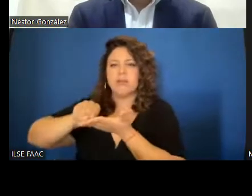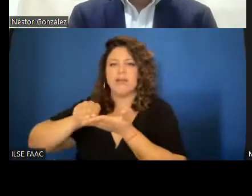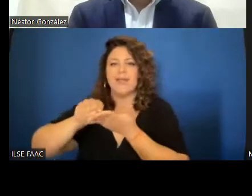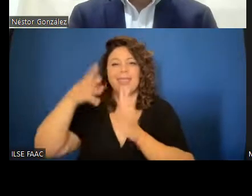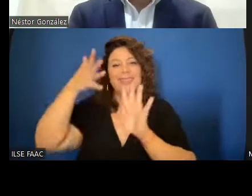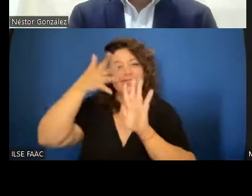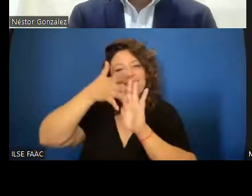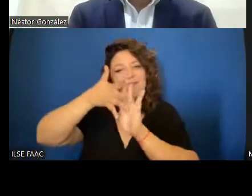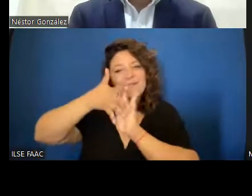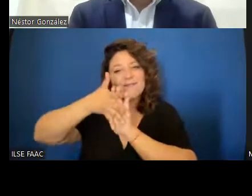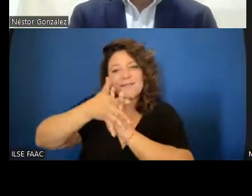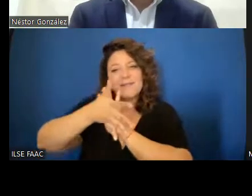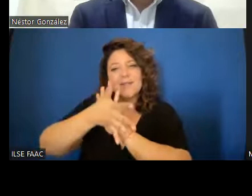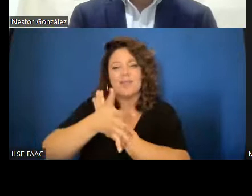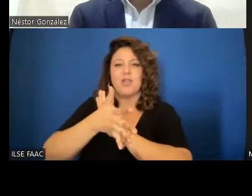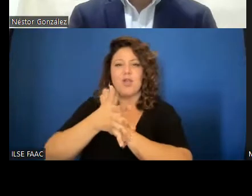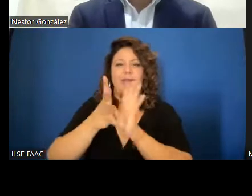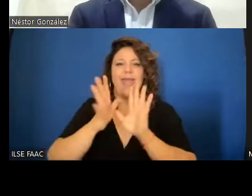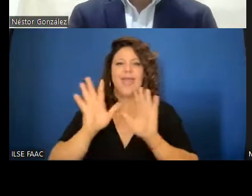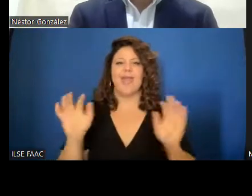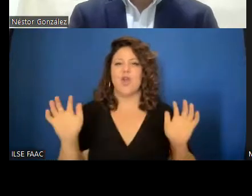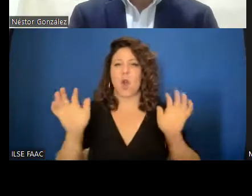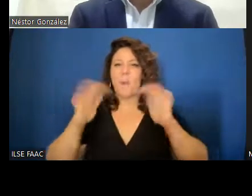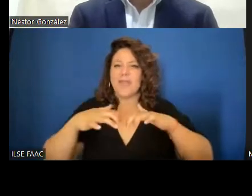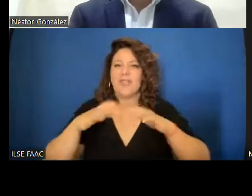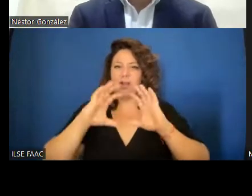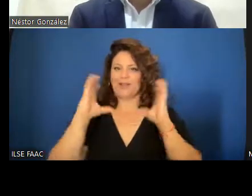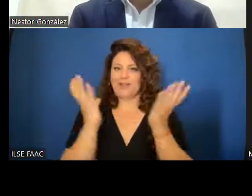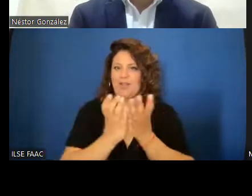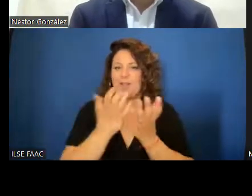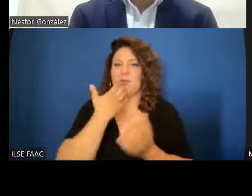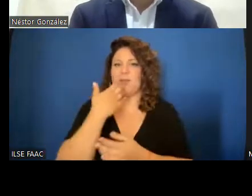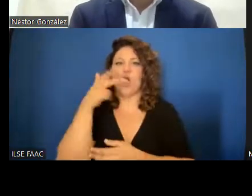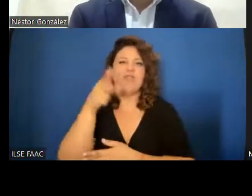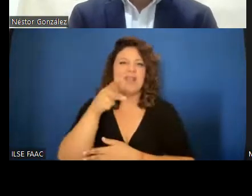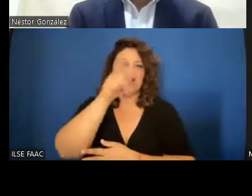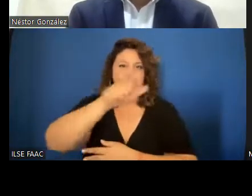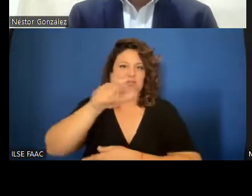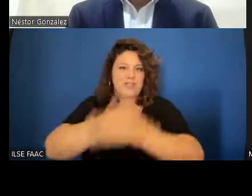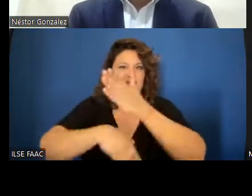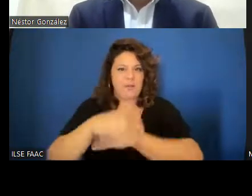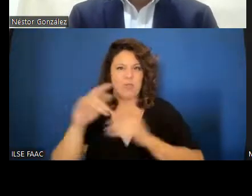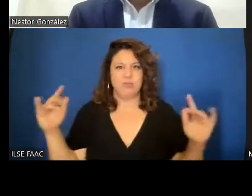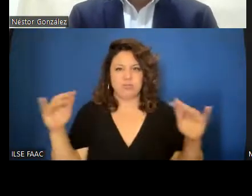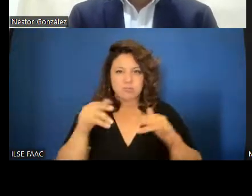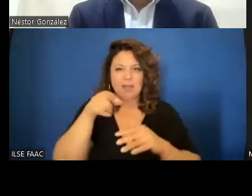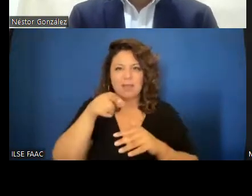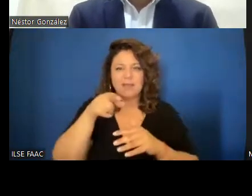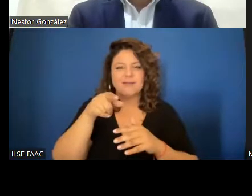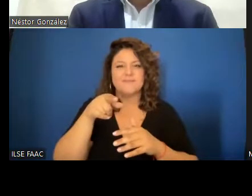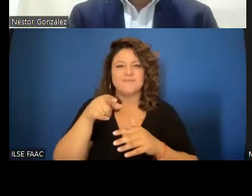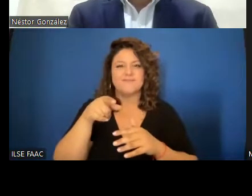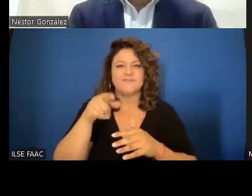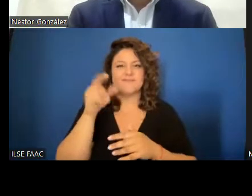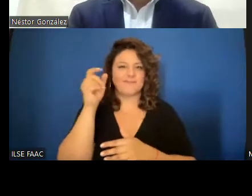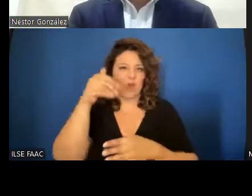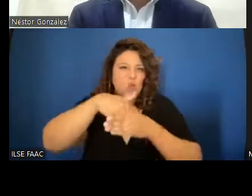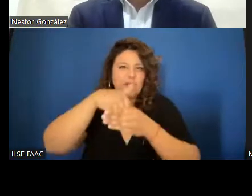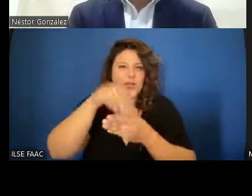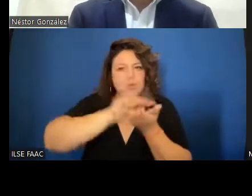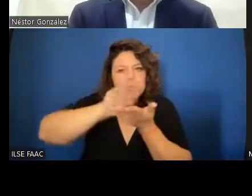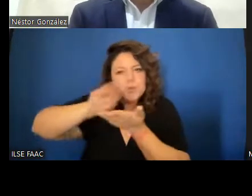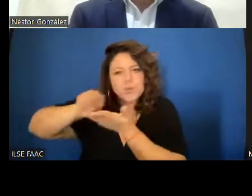de determinadas disposiciones, contratos o cláusulas de negociación entre particulares que pudiesen ser discriminatorias, incorporando